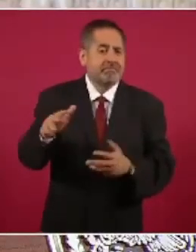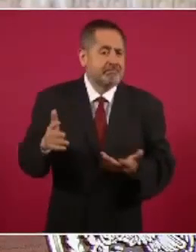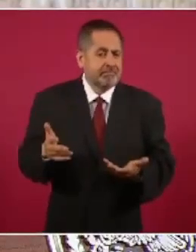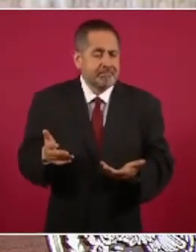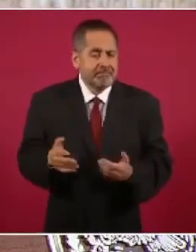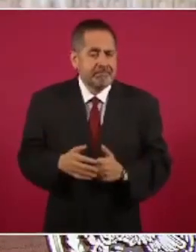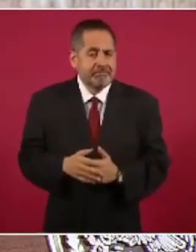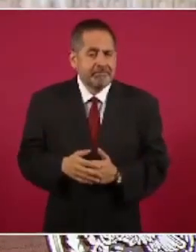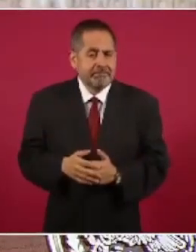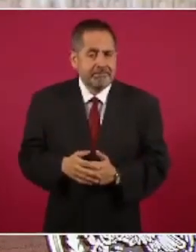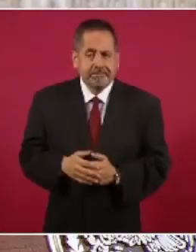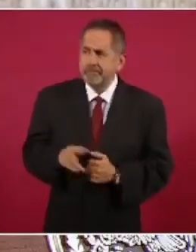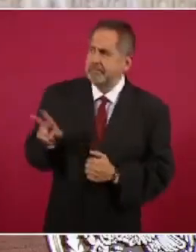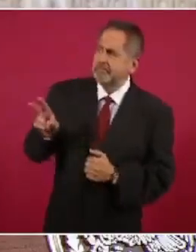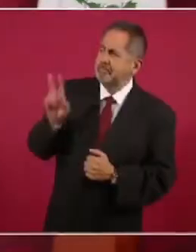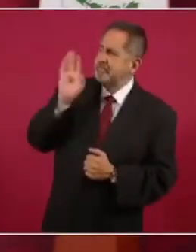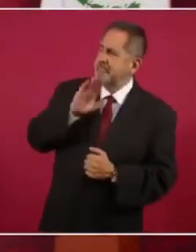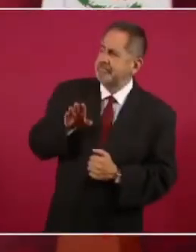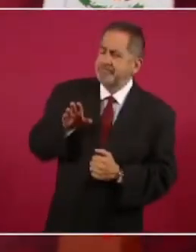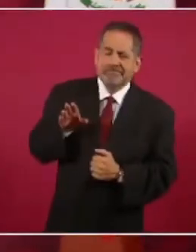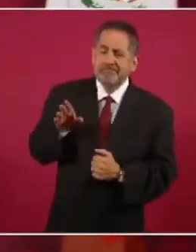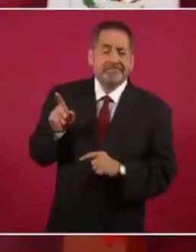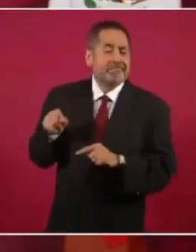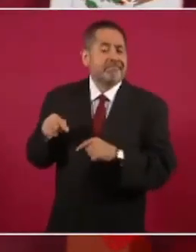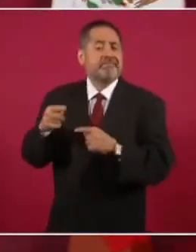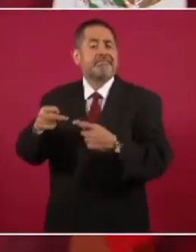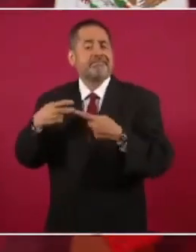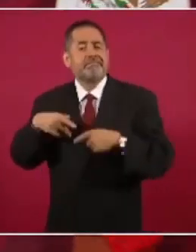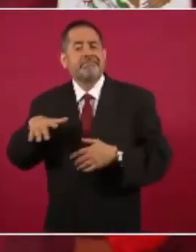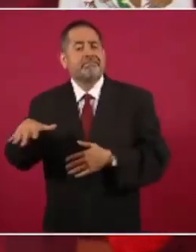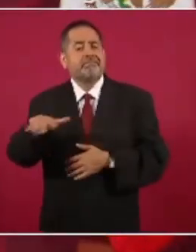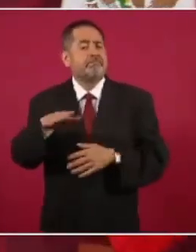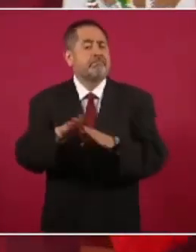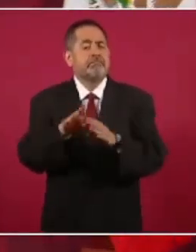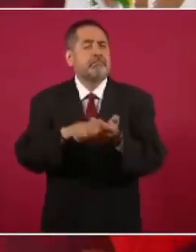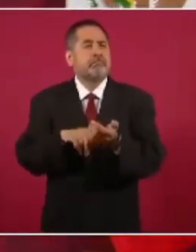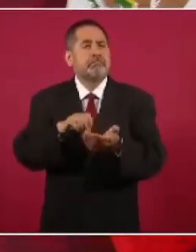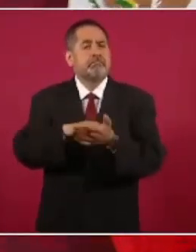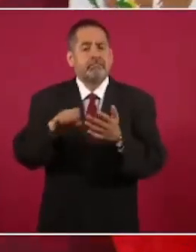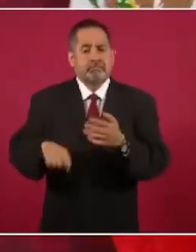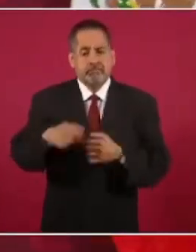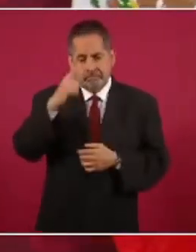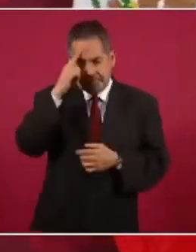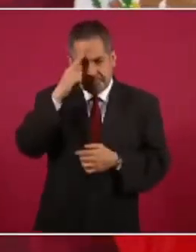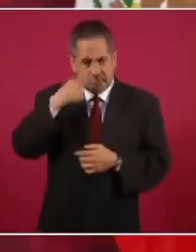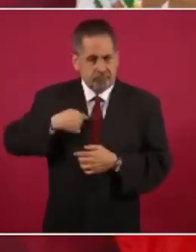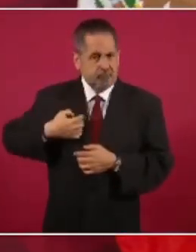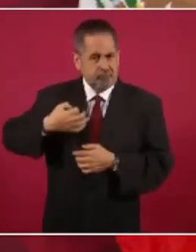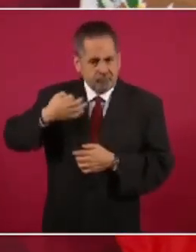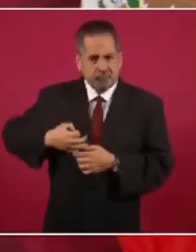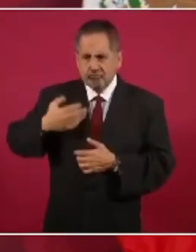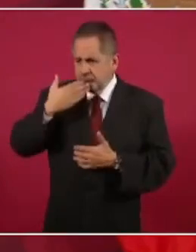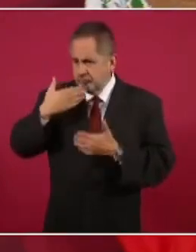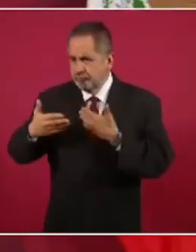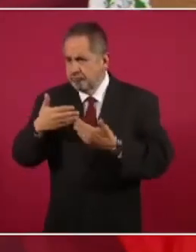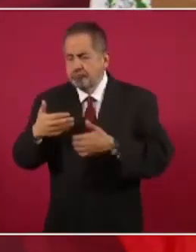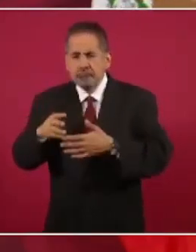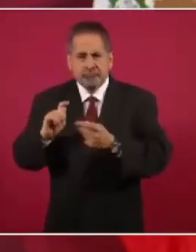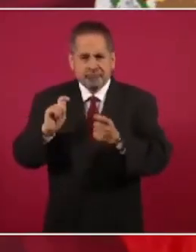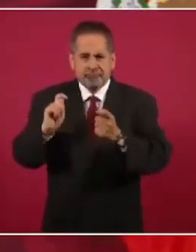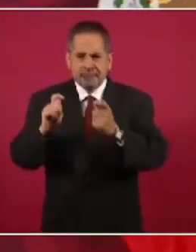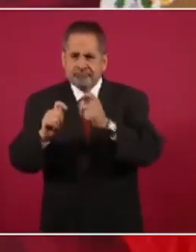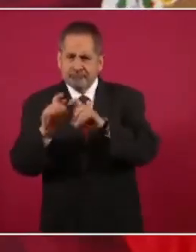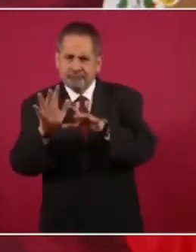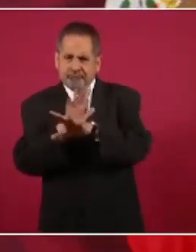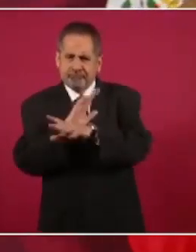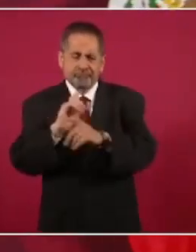porque estamos actuando con autenticidad y buscando la transformación